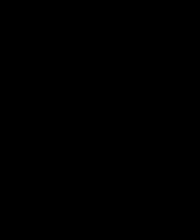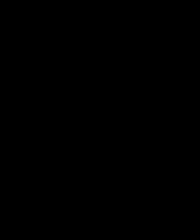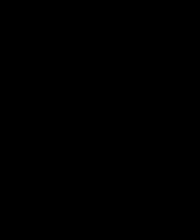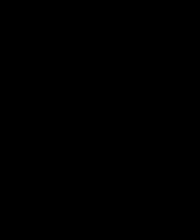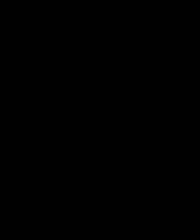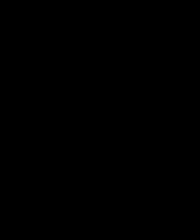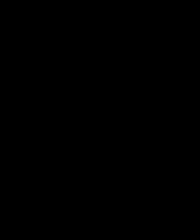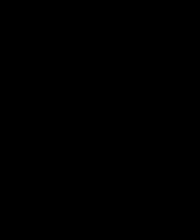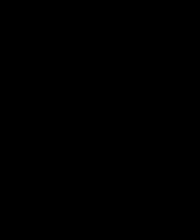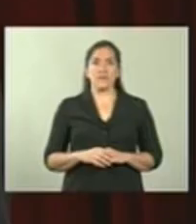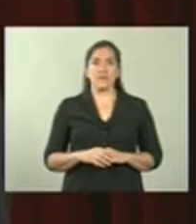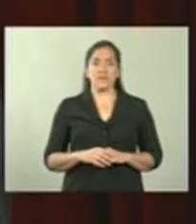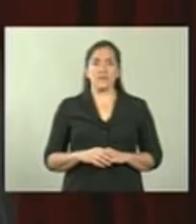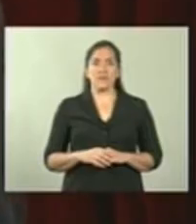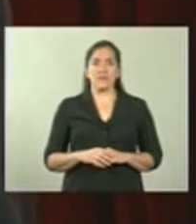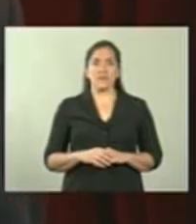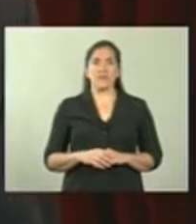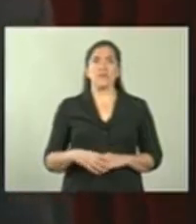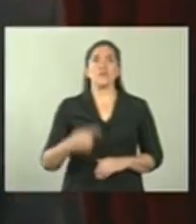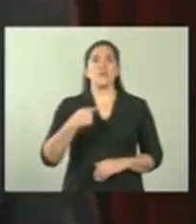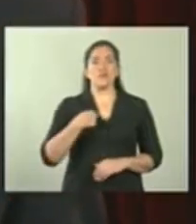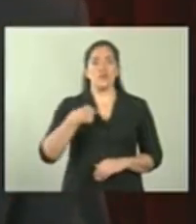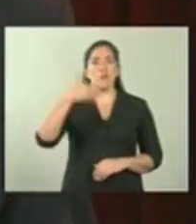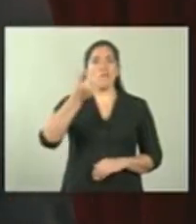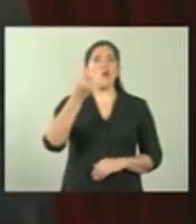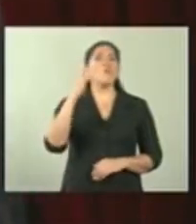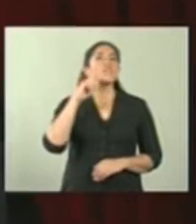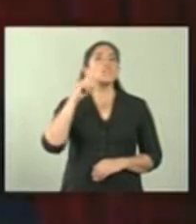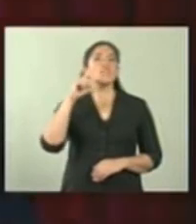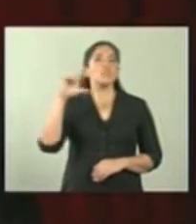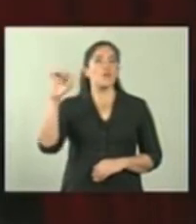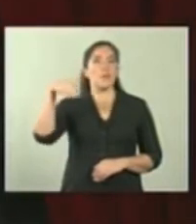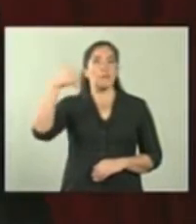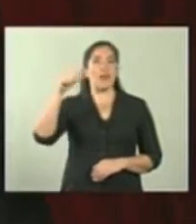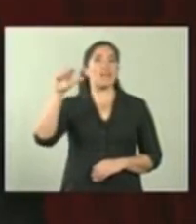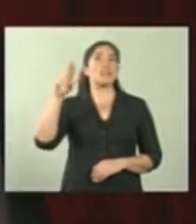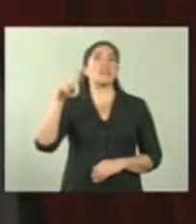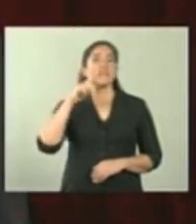derot el presidente maurio recibió el mando de parte